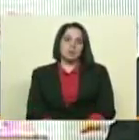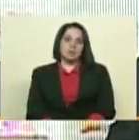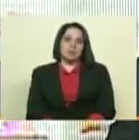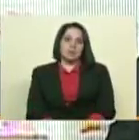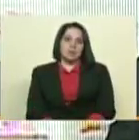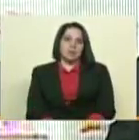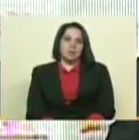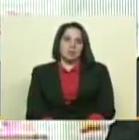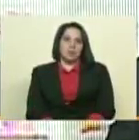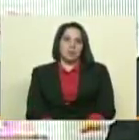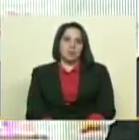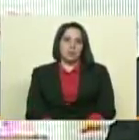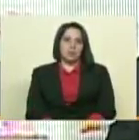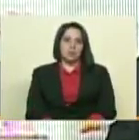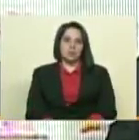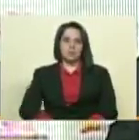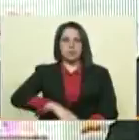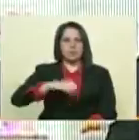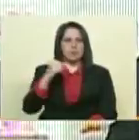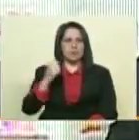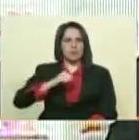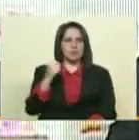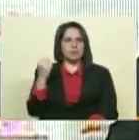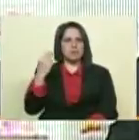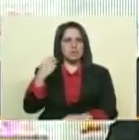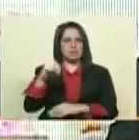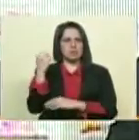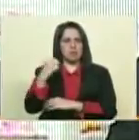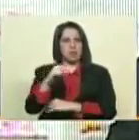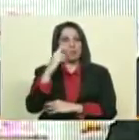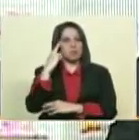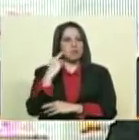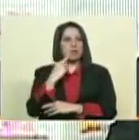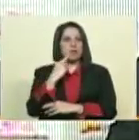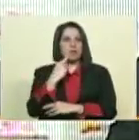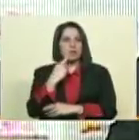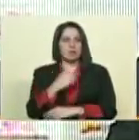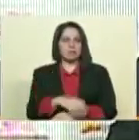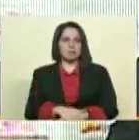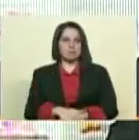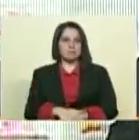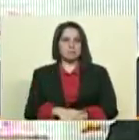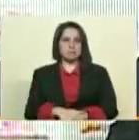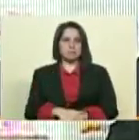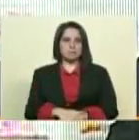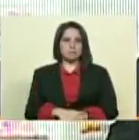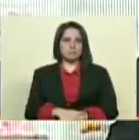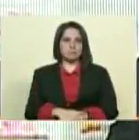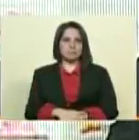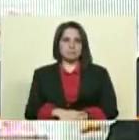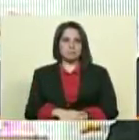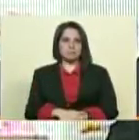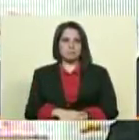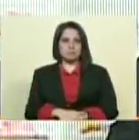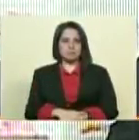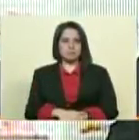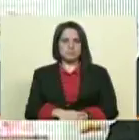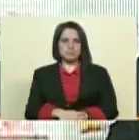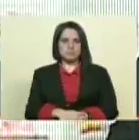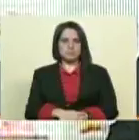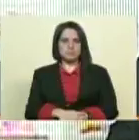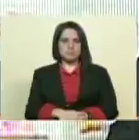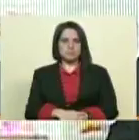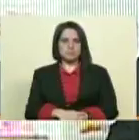de la Policía Nacional Bolivariana. No solo tengo el uniforme de la Policía Nacional Bolivariana, ¿no?